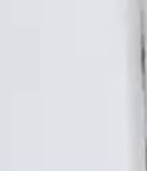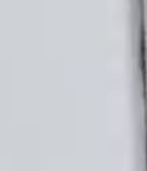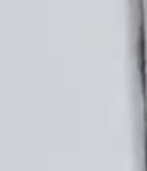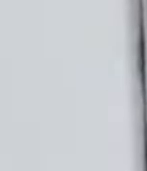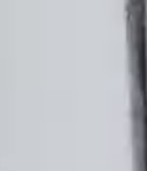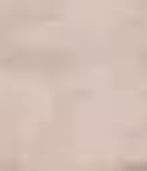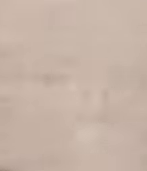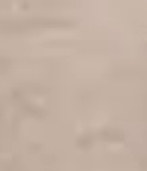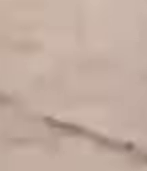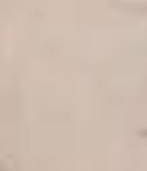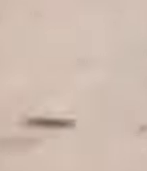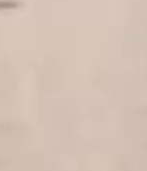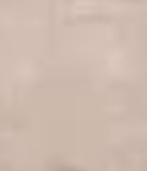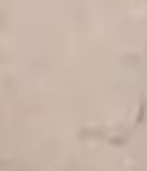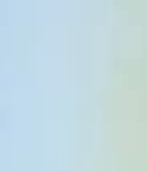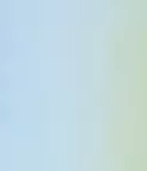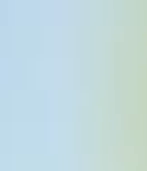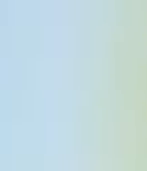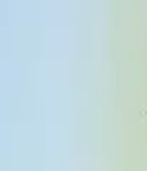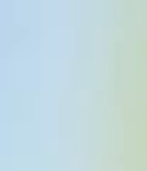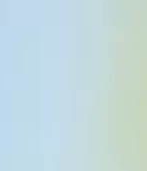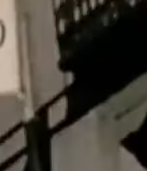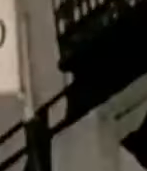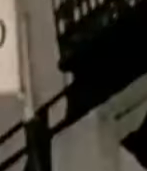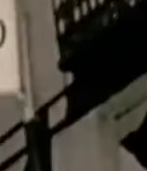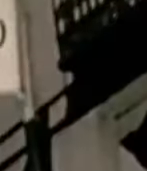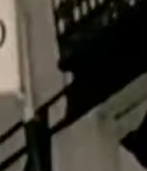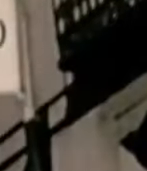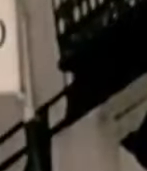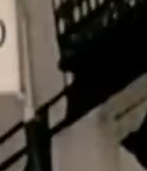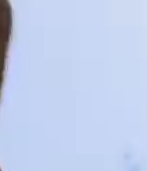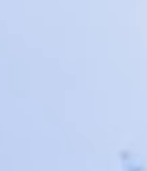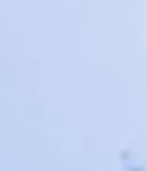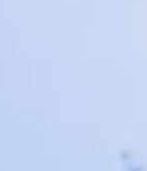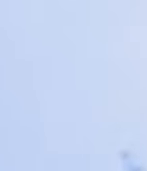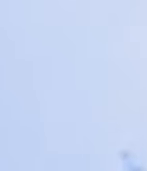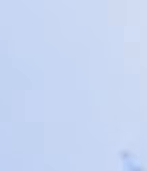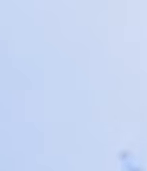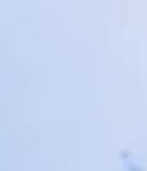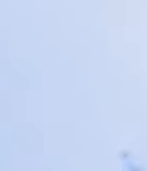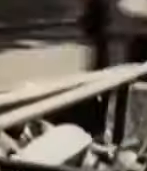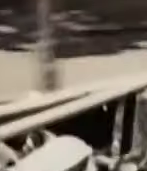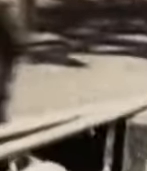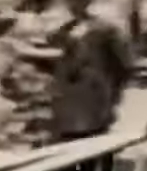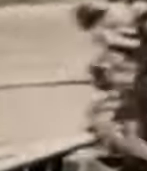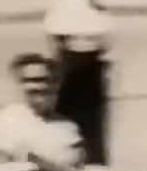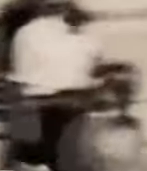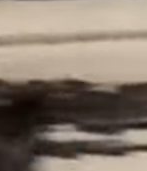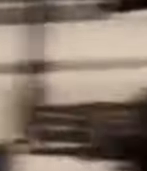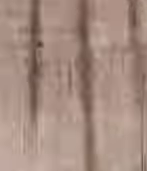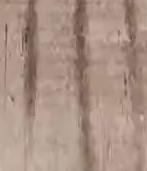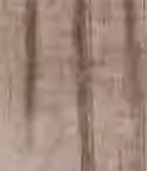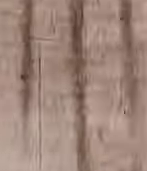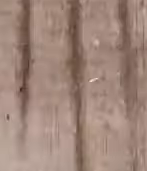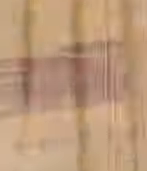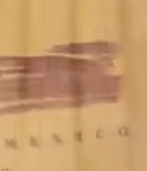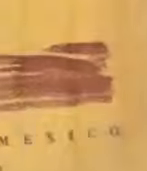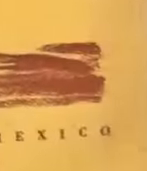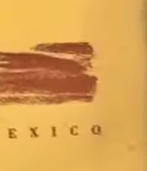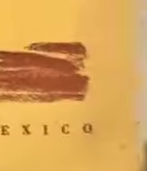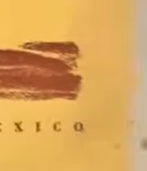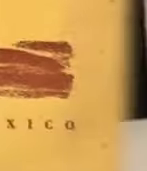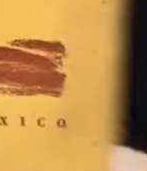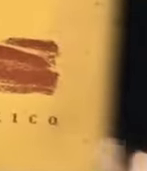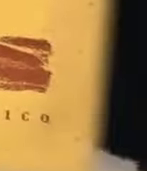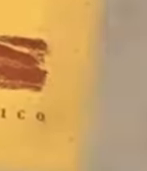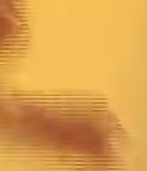y rebelde, reflejada especialmente en sus obras El payaso de las bofetadas y El pescador de caña, La insignia o El hacha,